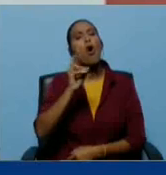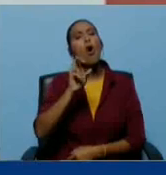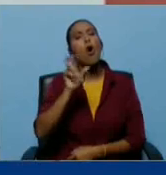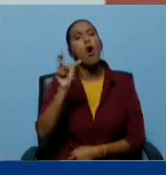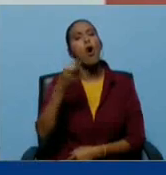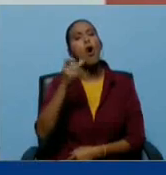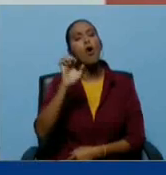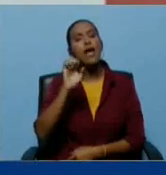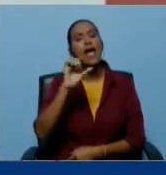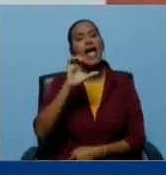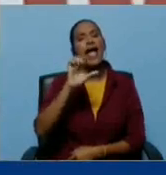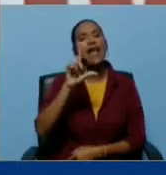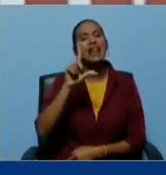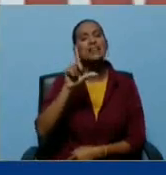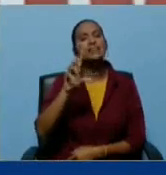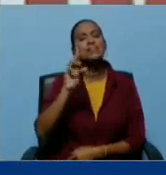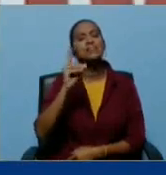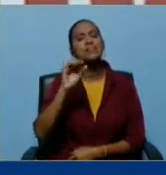Jorge desde el diván.